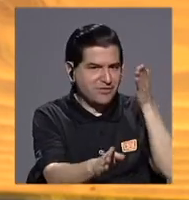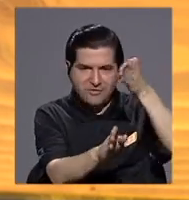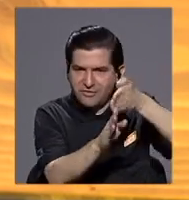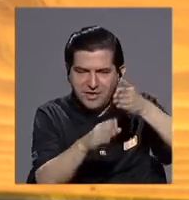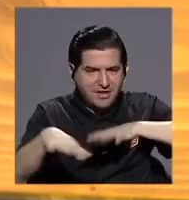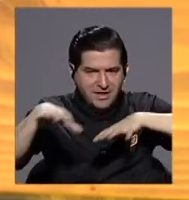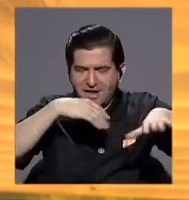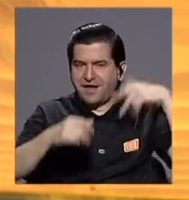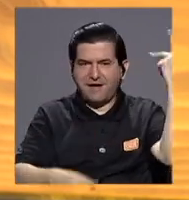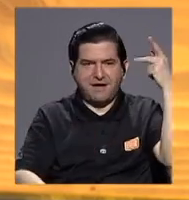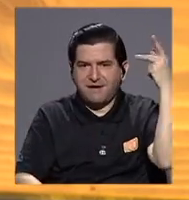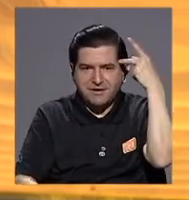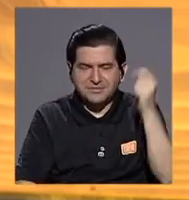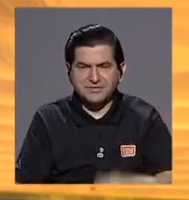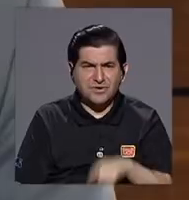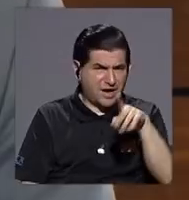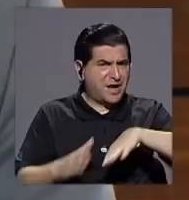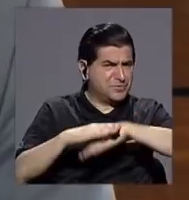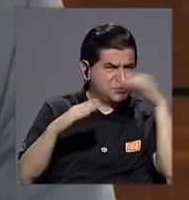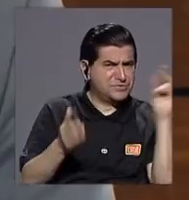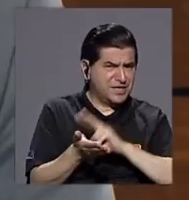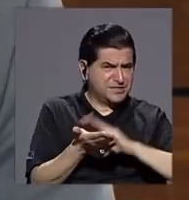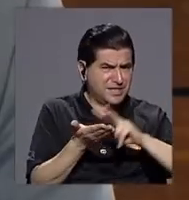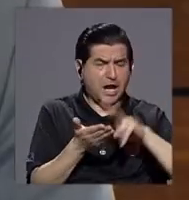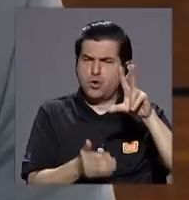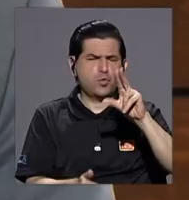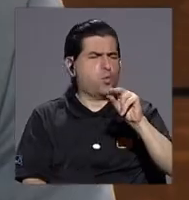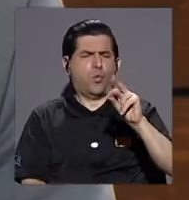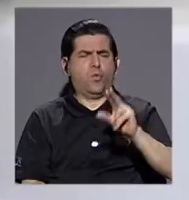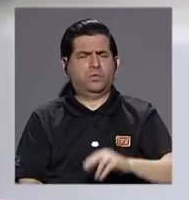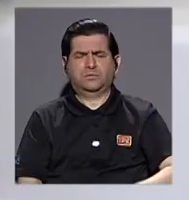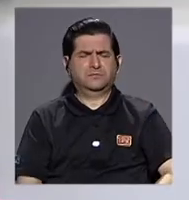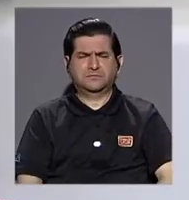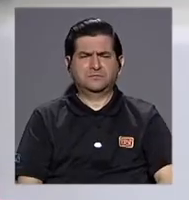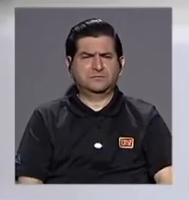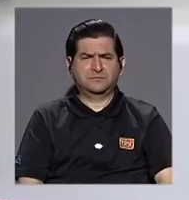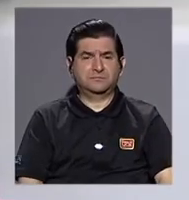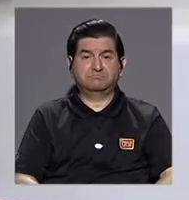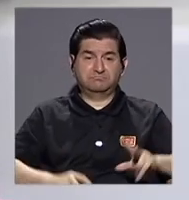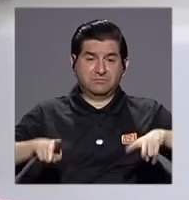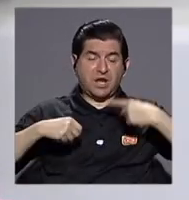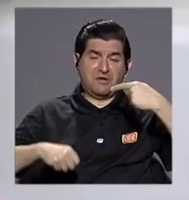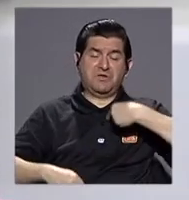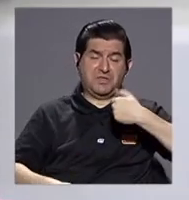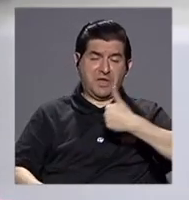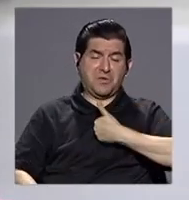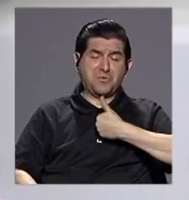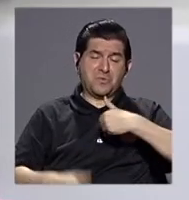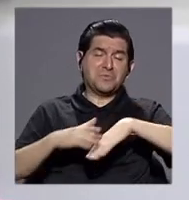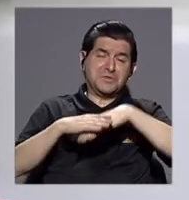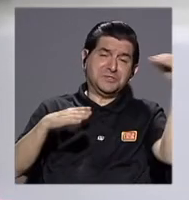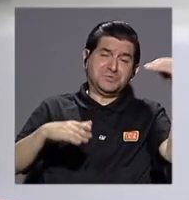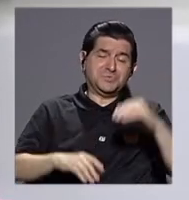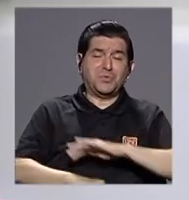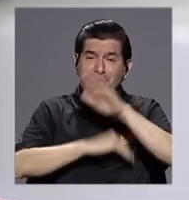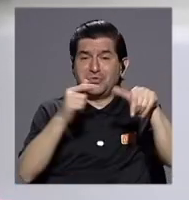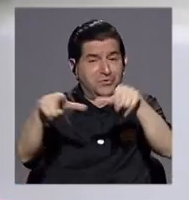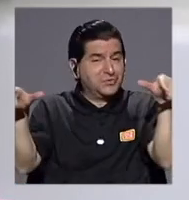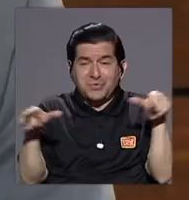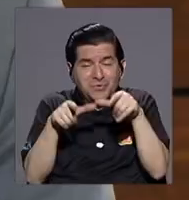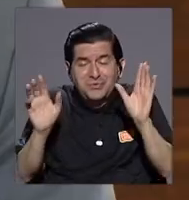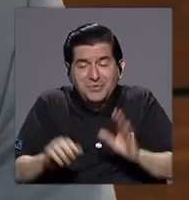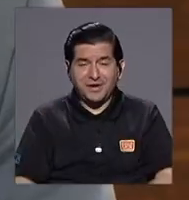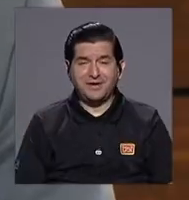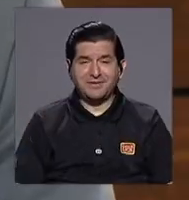en la acción política. ¿Lo sacaron de Liberación? De algún... No. La vida lo va sacando a uno de todas partes.